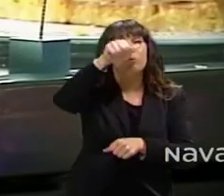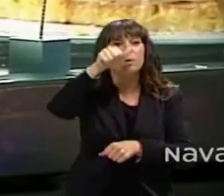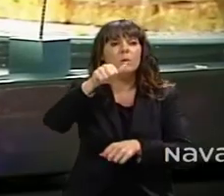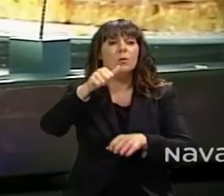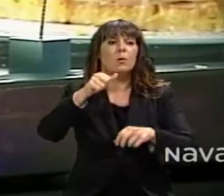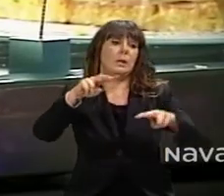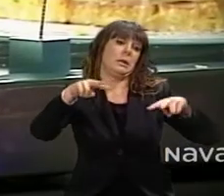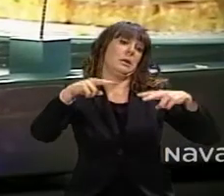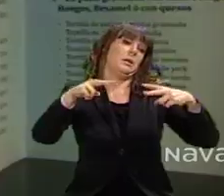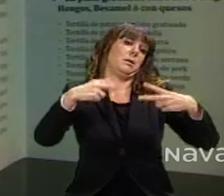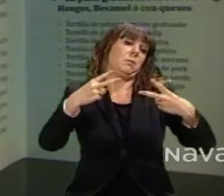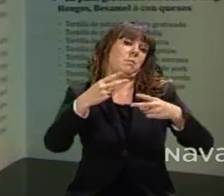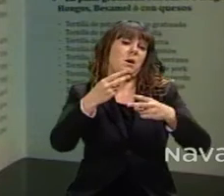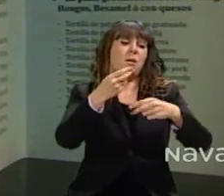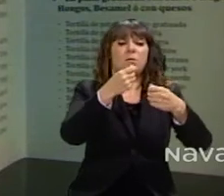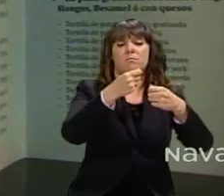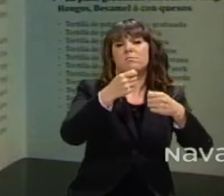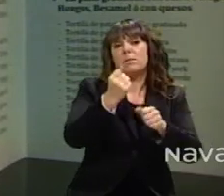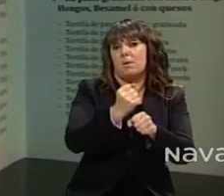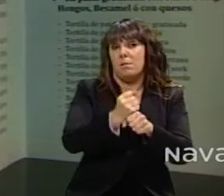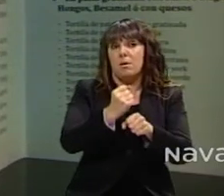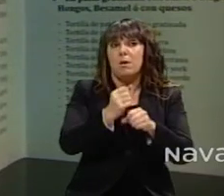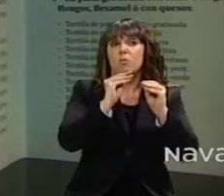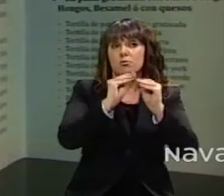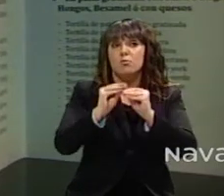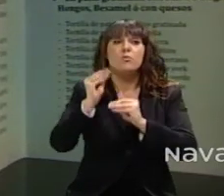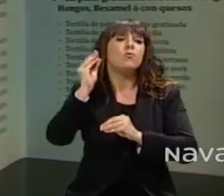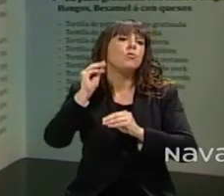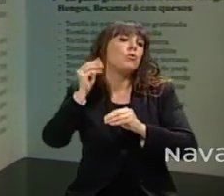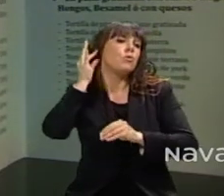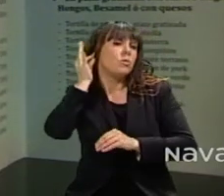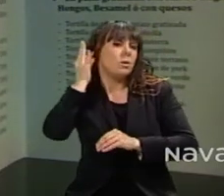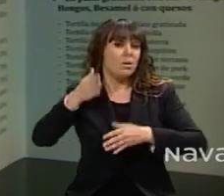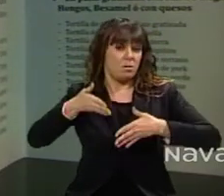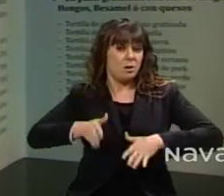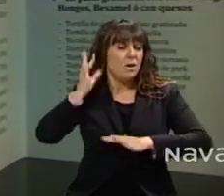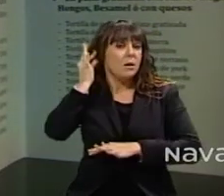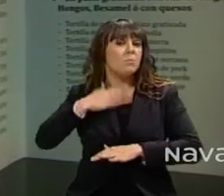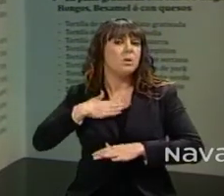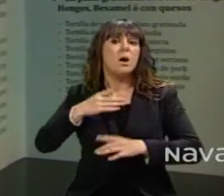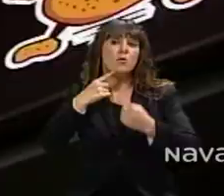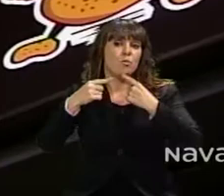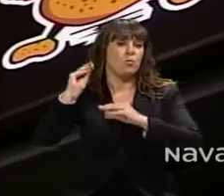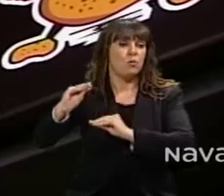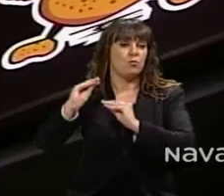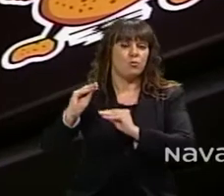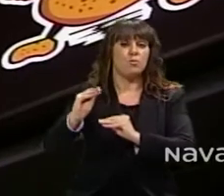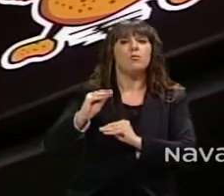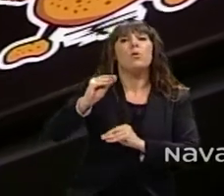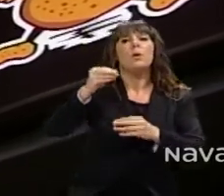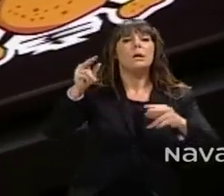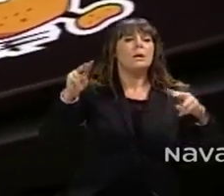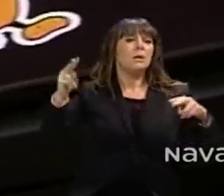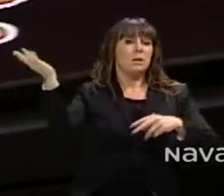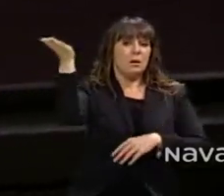su novia, mi hija y su novio, y dos camareros profesionales. Entonces,